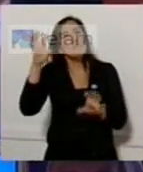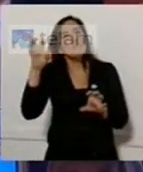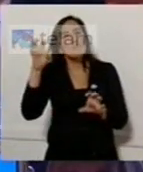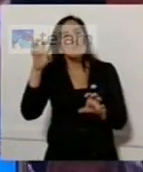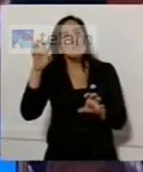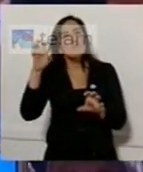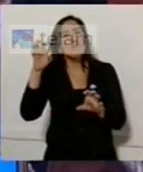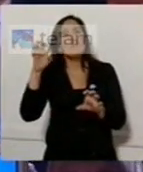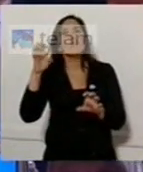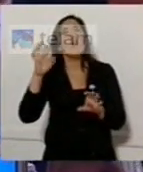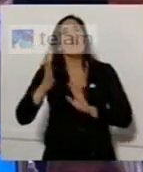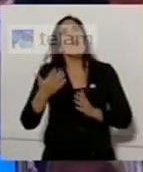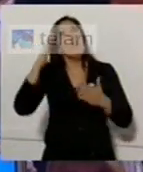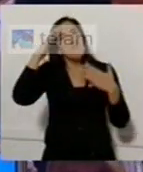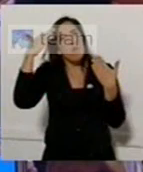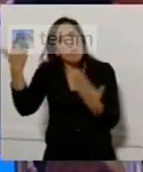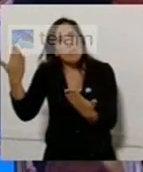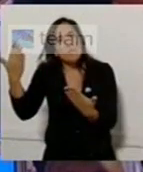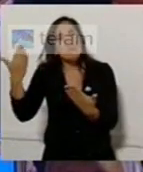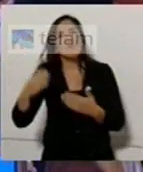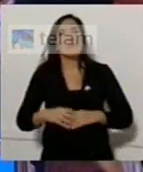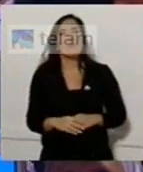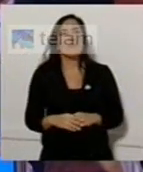a modo de homenaje,